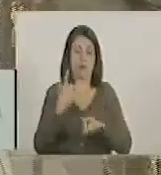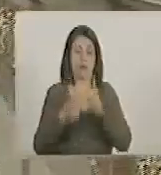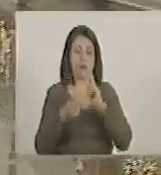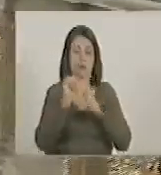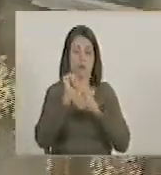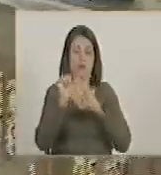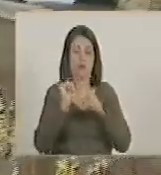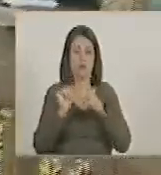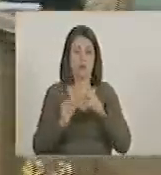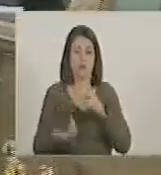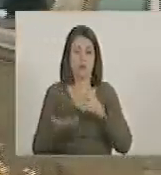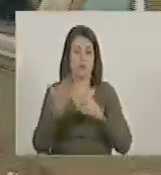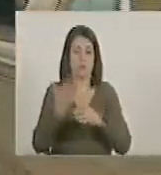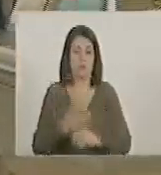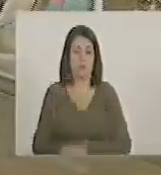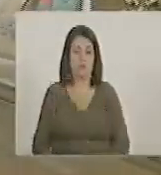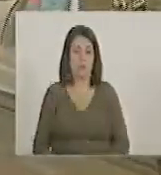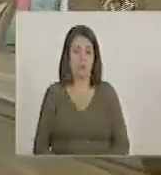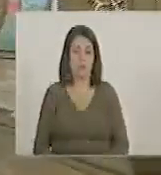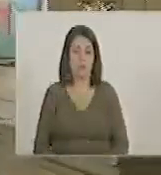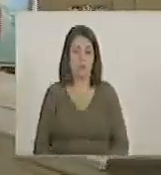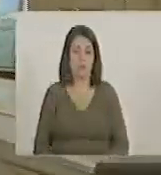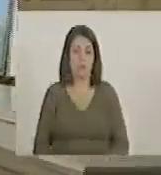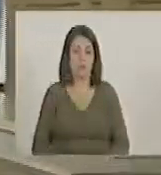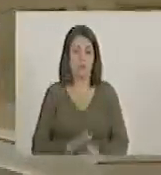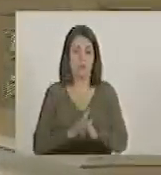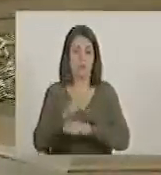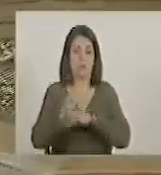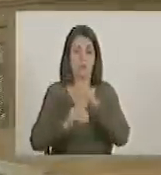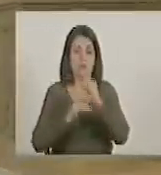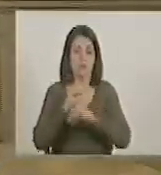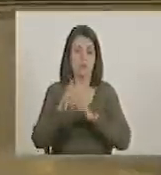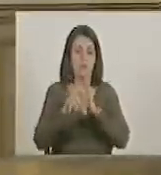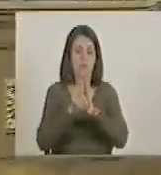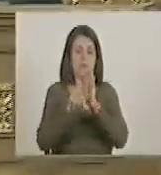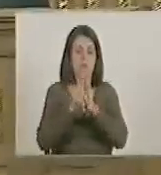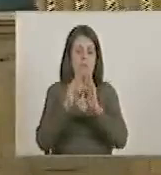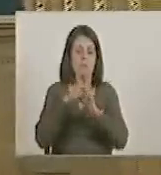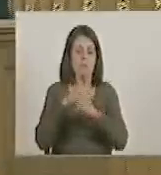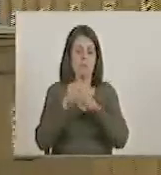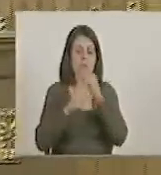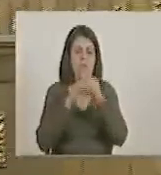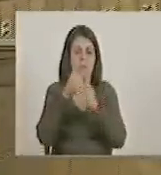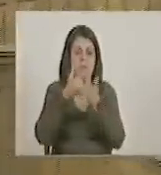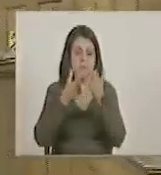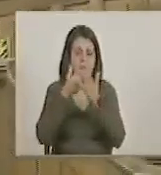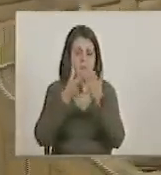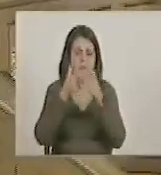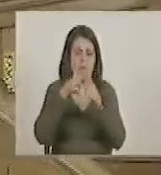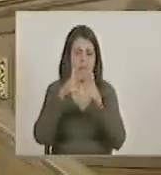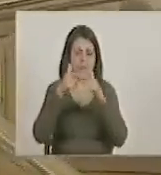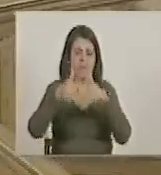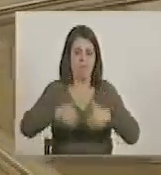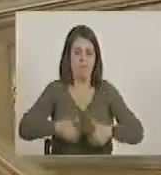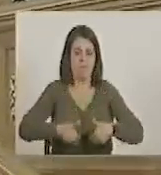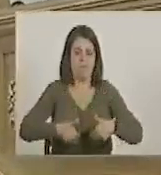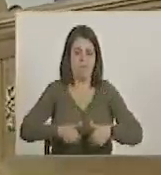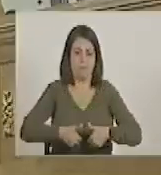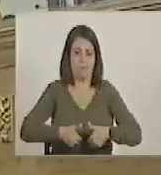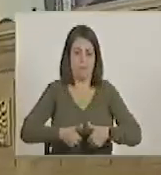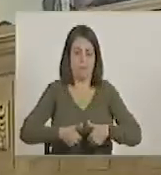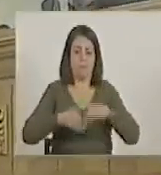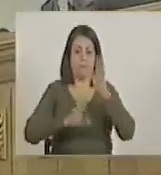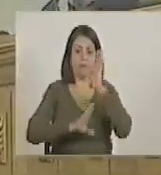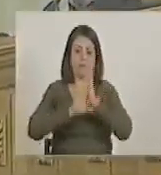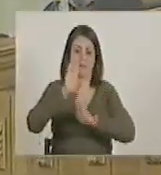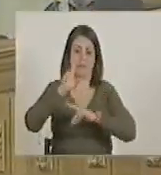los aspectos claves que contiene esta ley y que se inscribe dentro de ese esfuerzo de